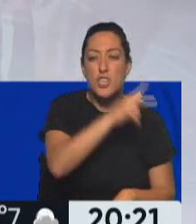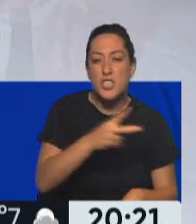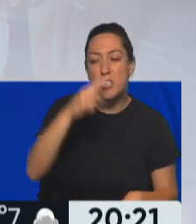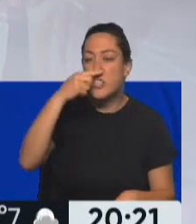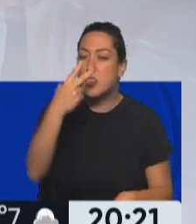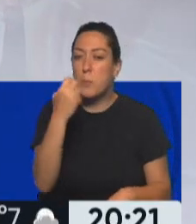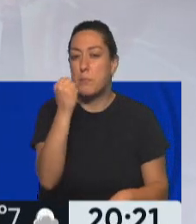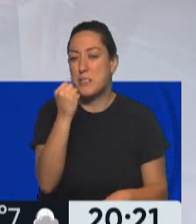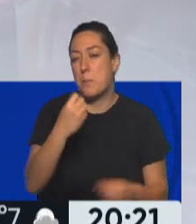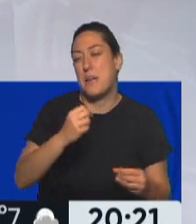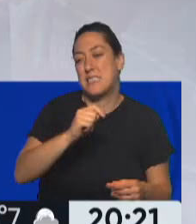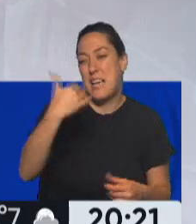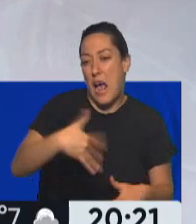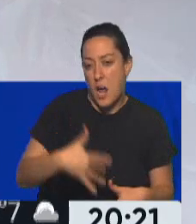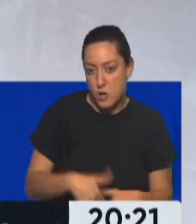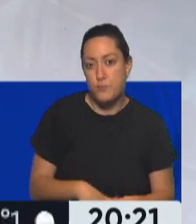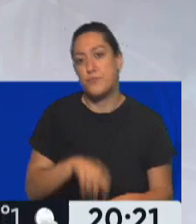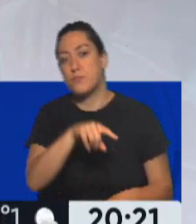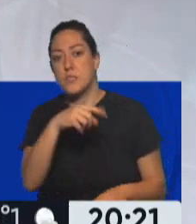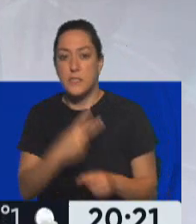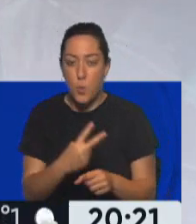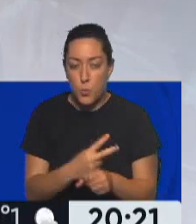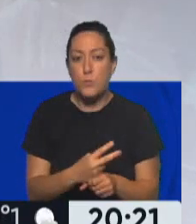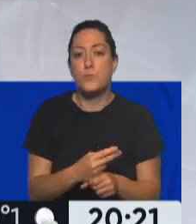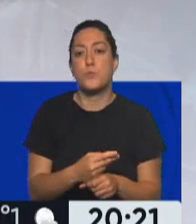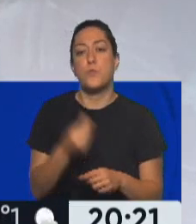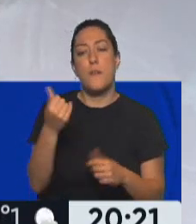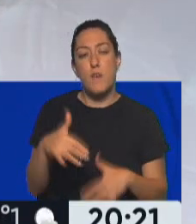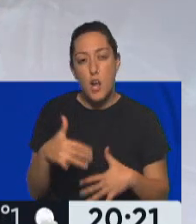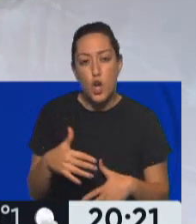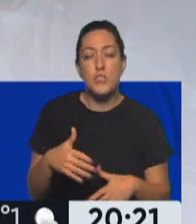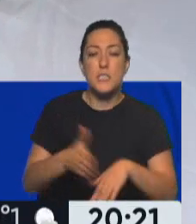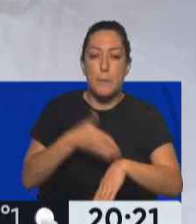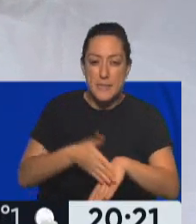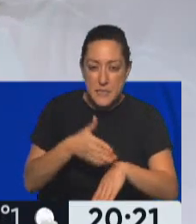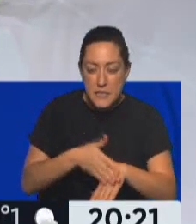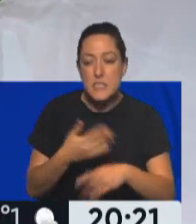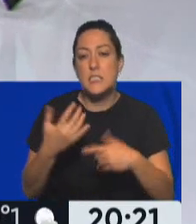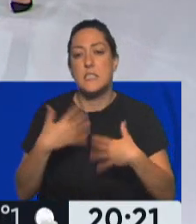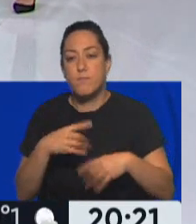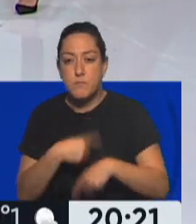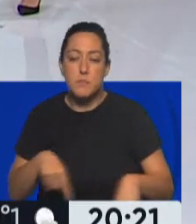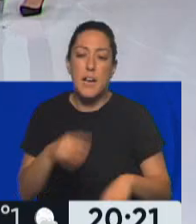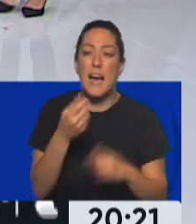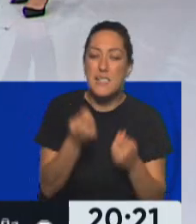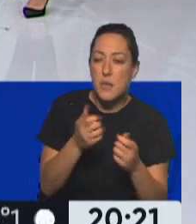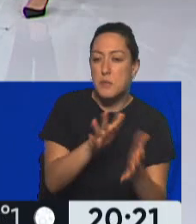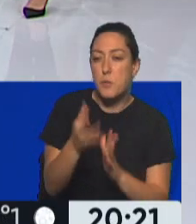47.272 pesos. Luego lo siguió con valores más altos calzado y marroquinería, que tenía un ticket promedio de